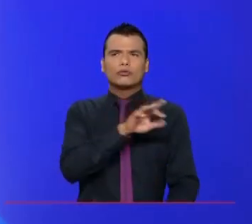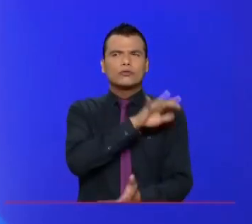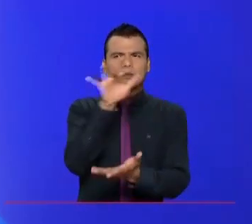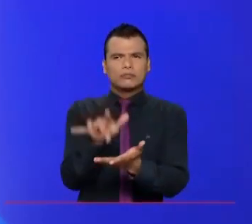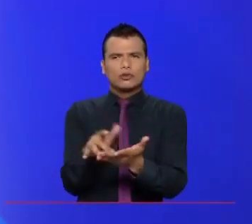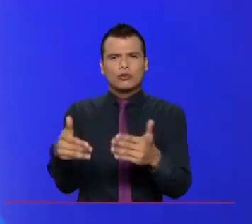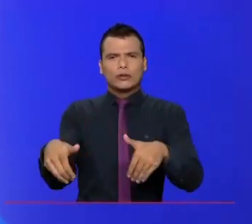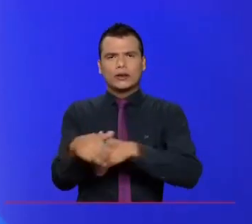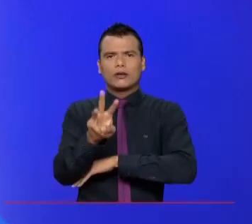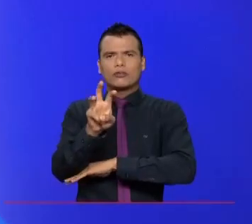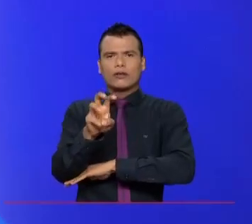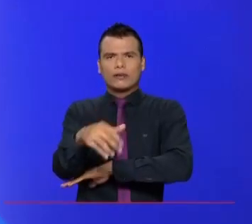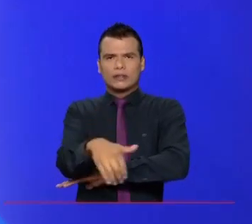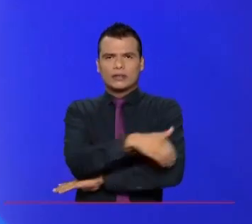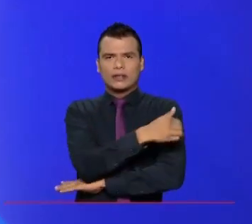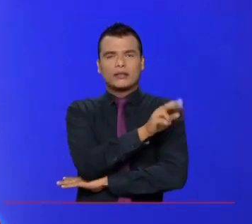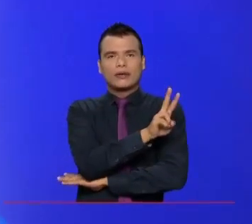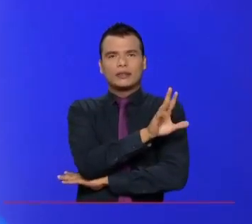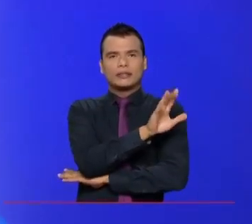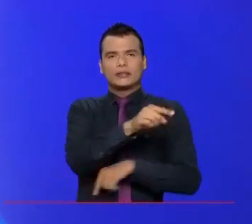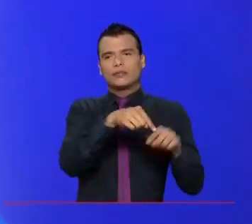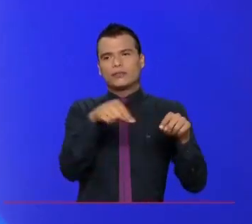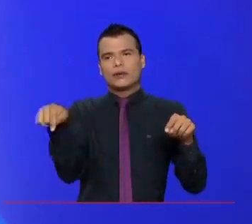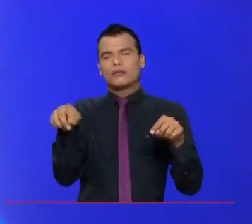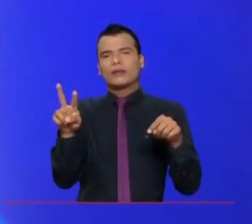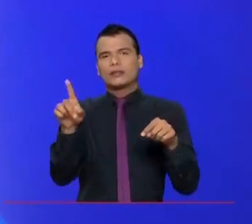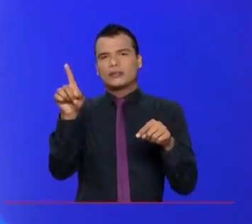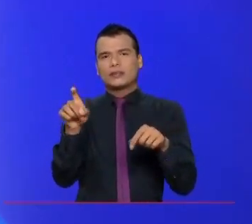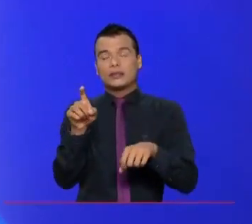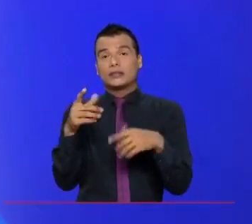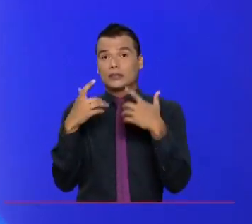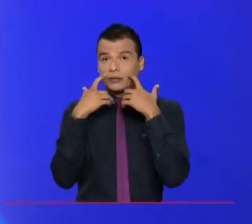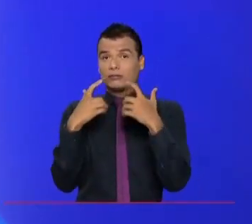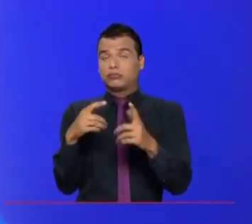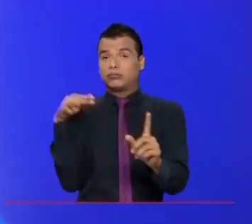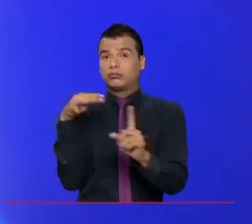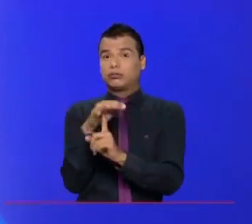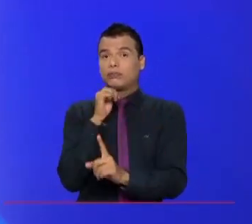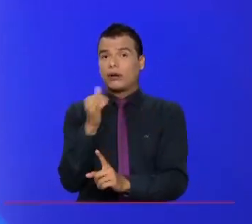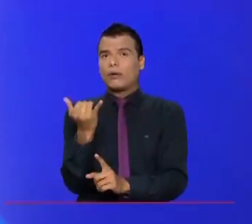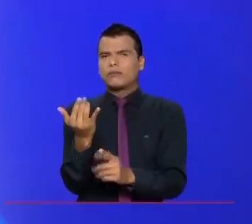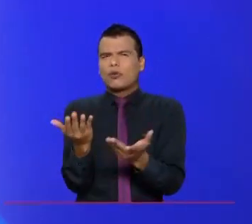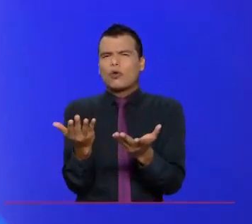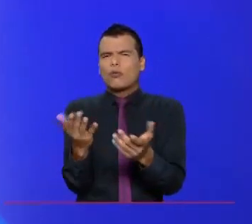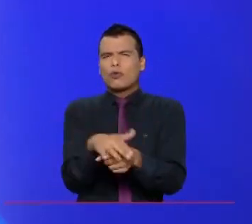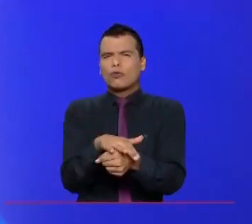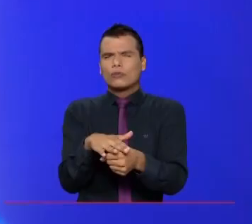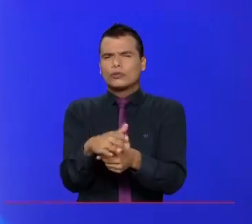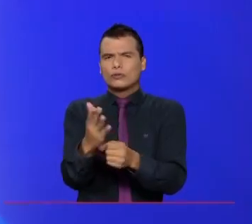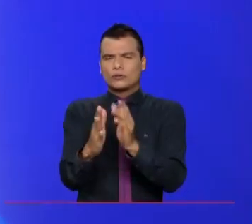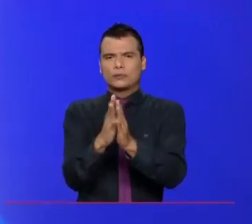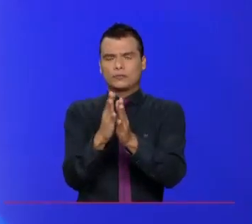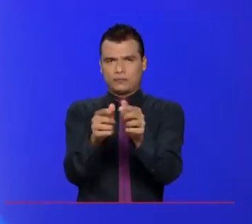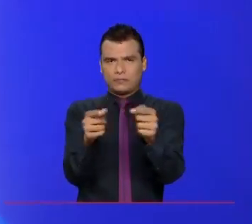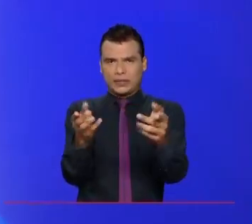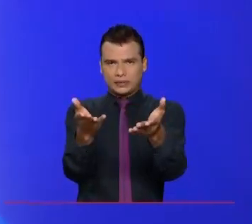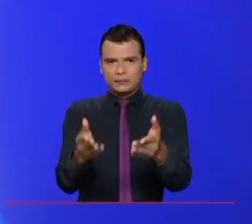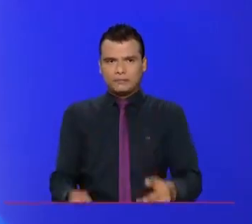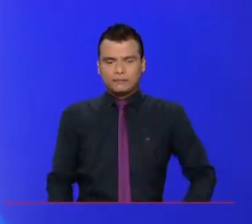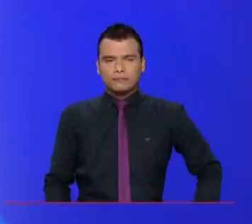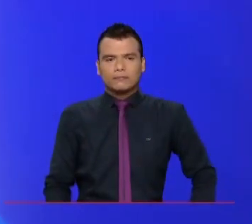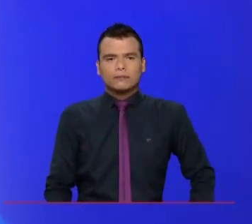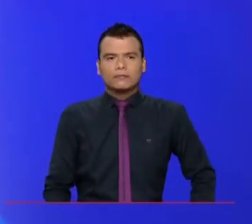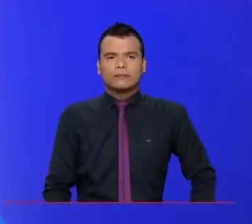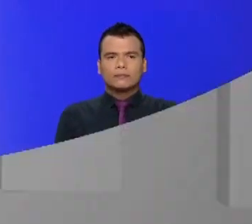en la carrera octava entre calles 25 y 26, una de las zonas más afectadas. Cuéntenos, por favor, el reporte completo de los casos